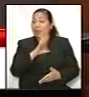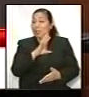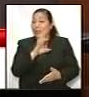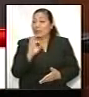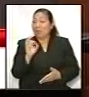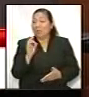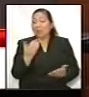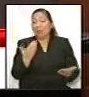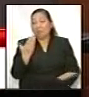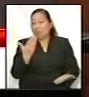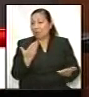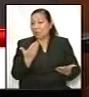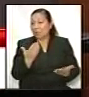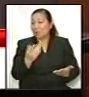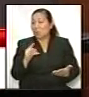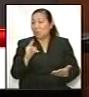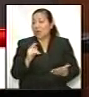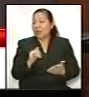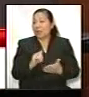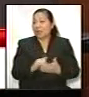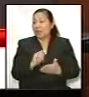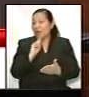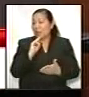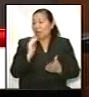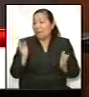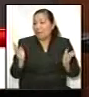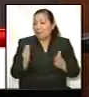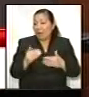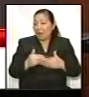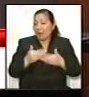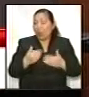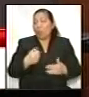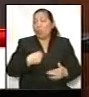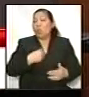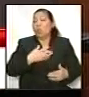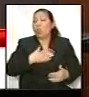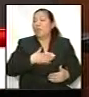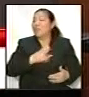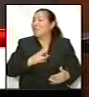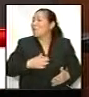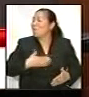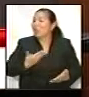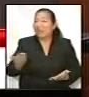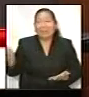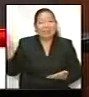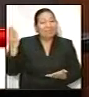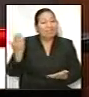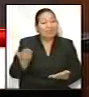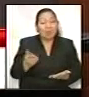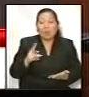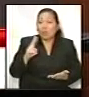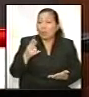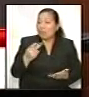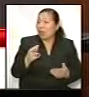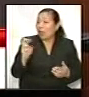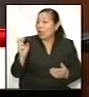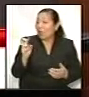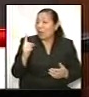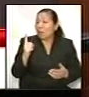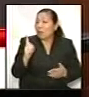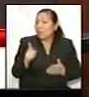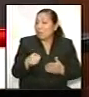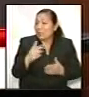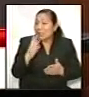4.500 aproximadamente usuarios, que son microempresarios, que no pueden traer más de $2,000 por vez